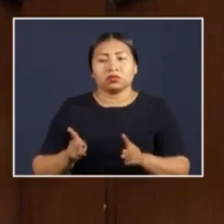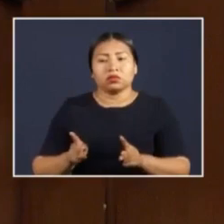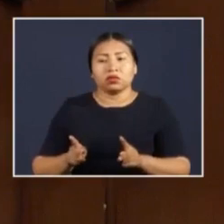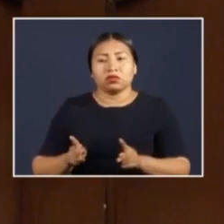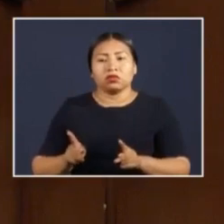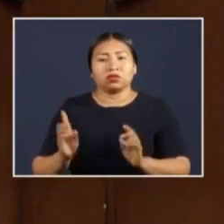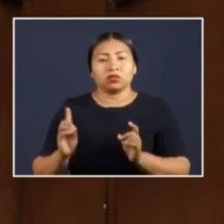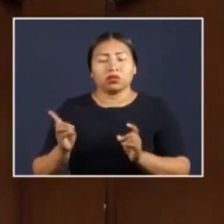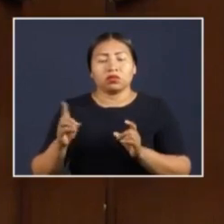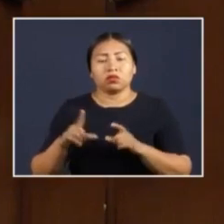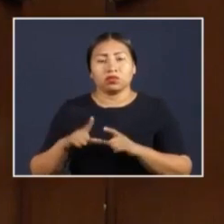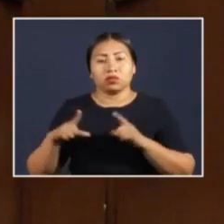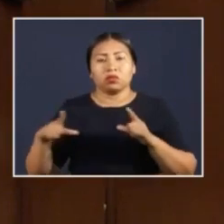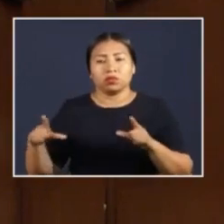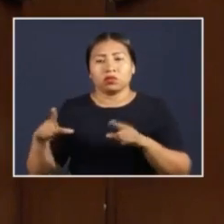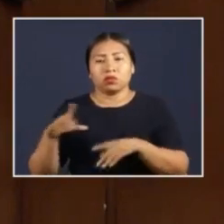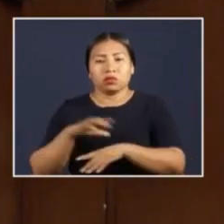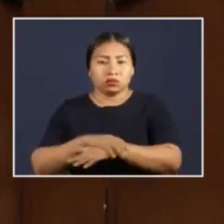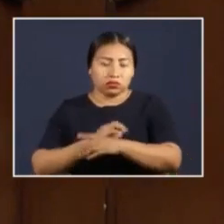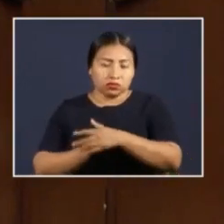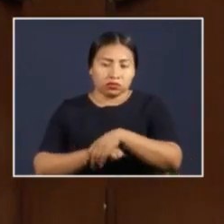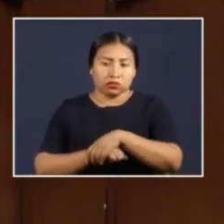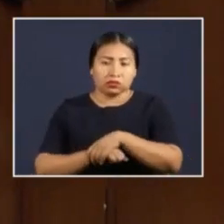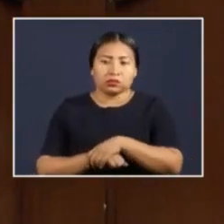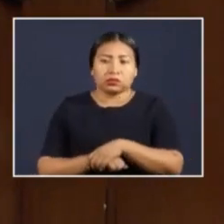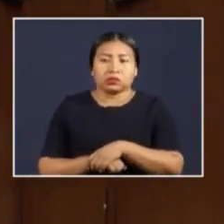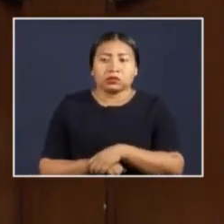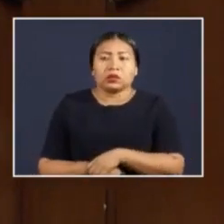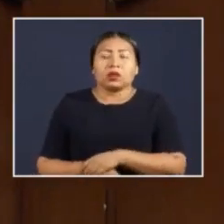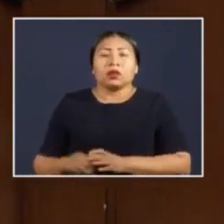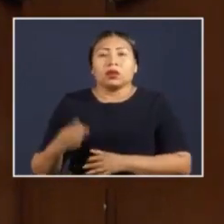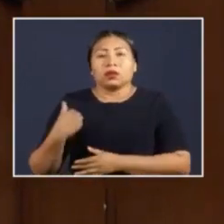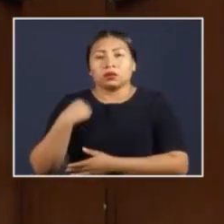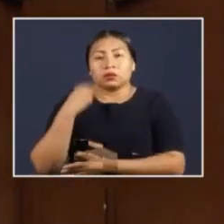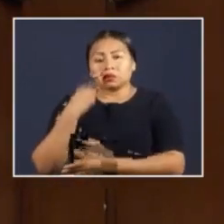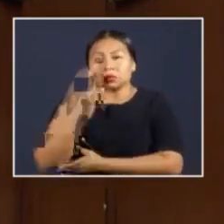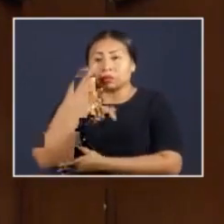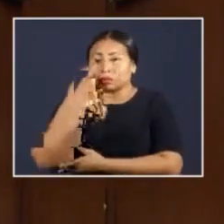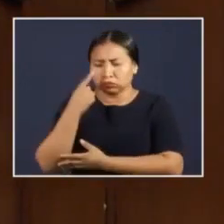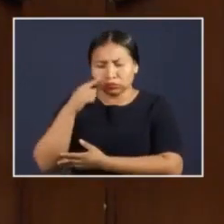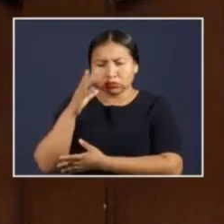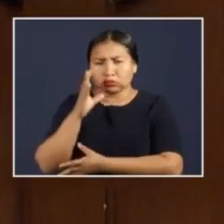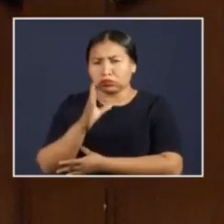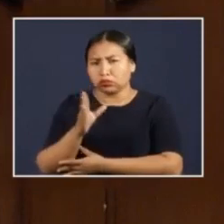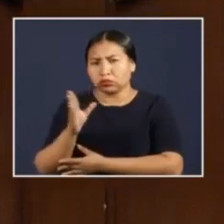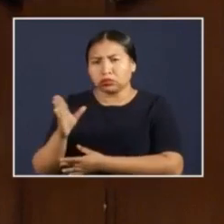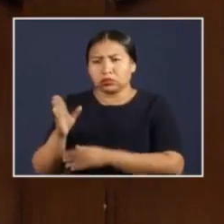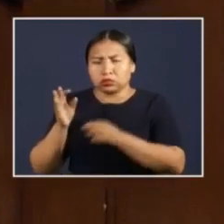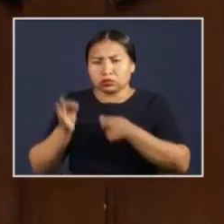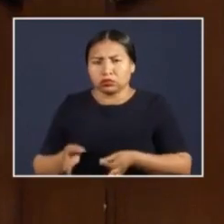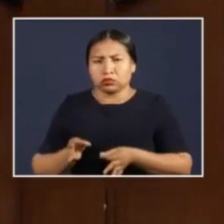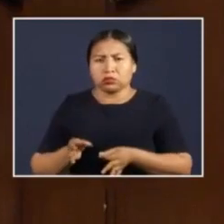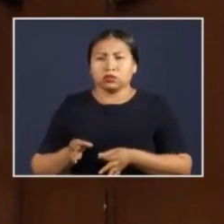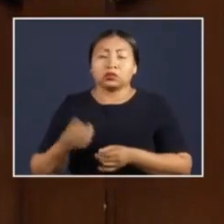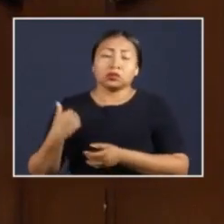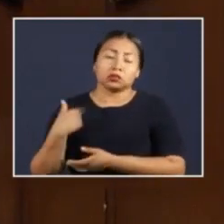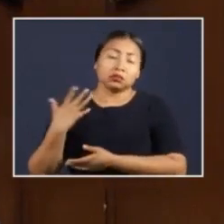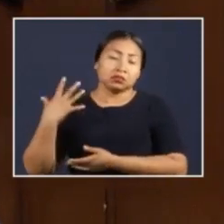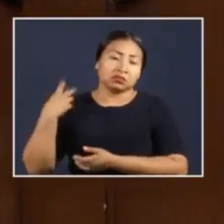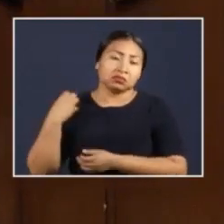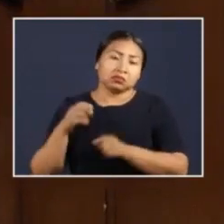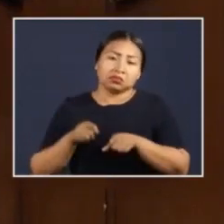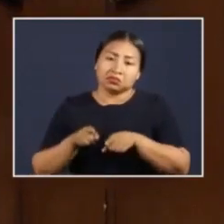y que dependen del ministerio de gobierno son custodios que es de que en teoría tenían una carrera no habían podido